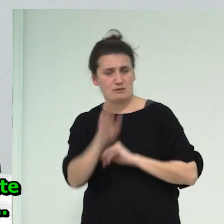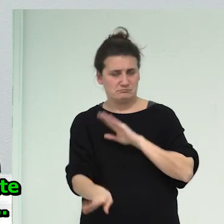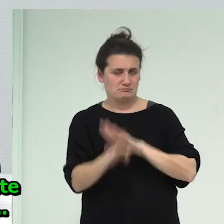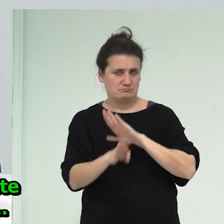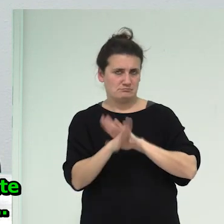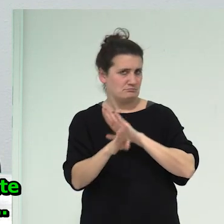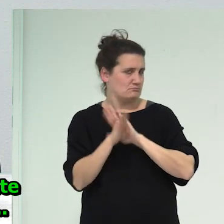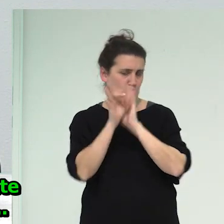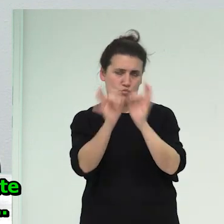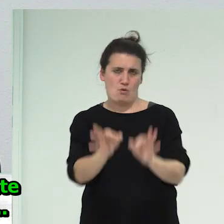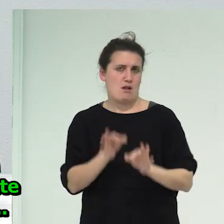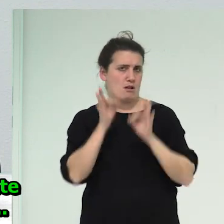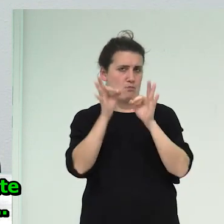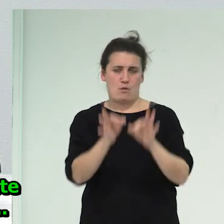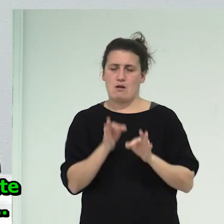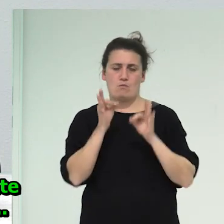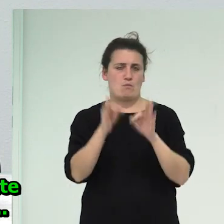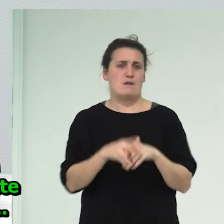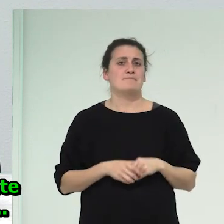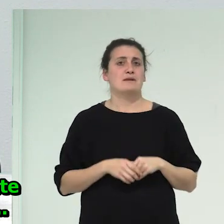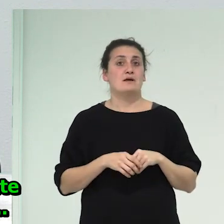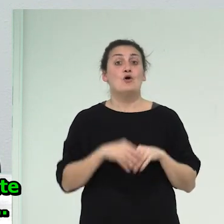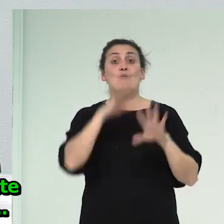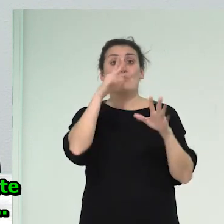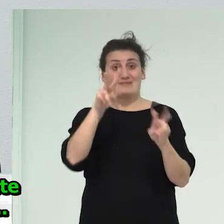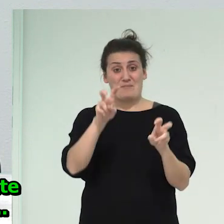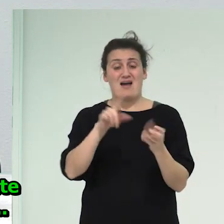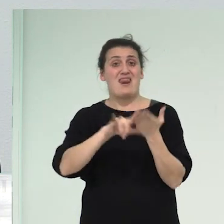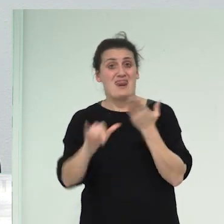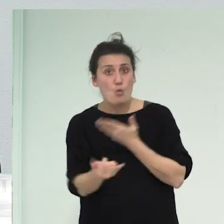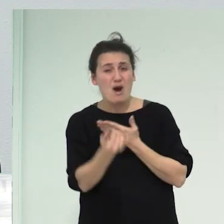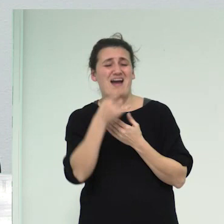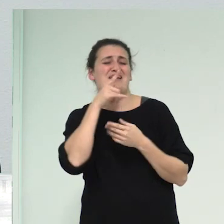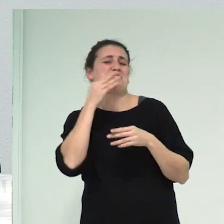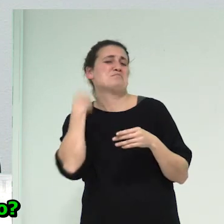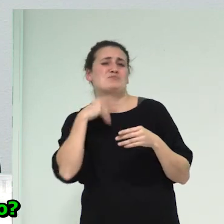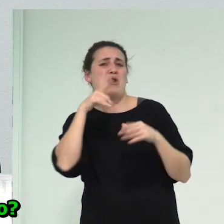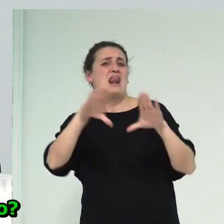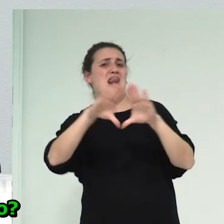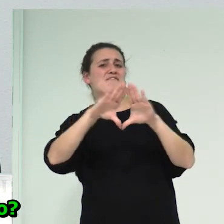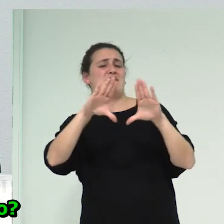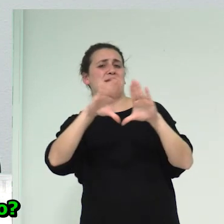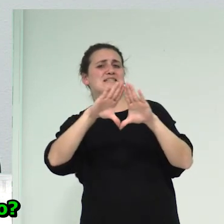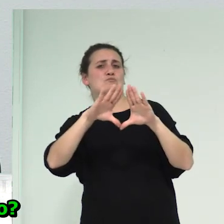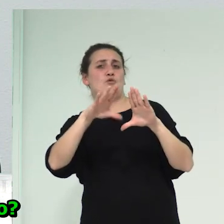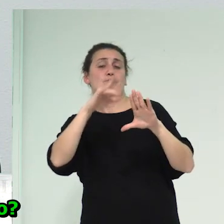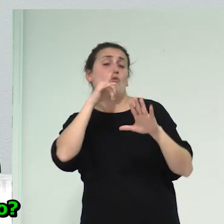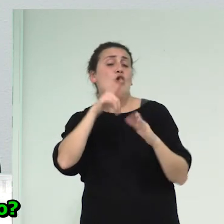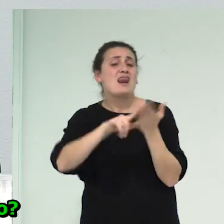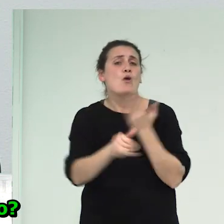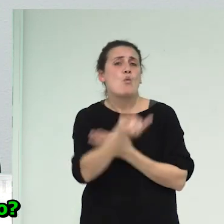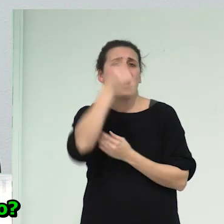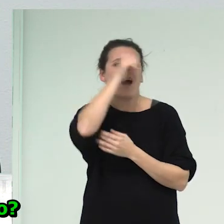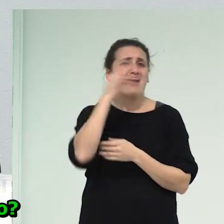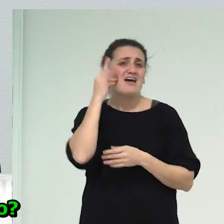muchísimas veces y lastimosamente por ese lenguaje de un feminismo vaciado, de un lenguaje de género vaciado